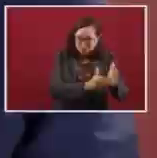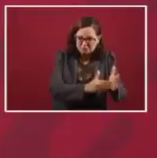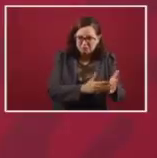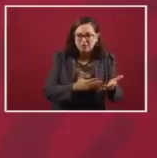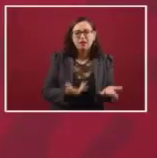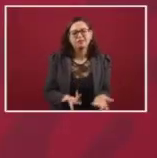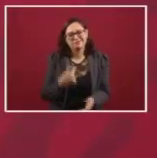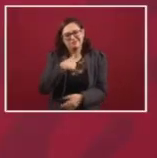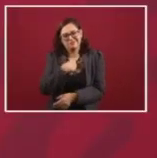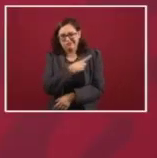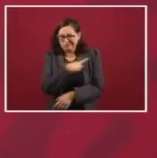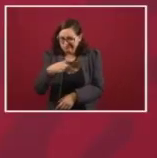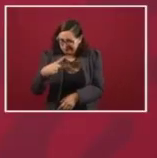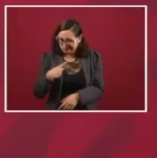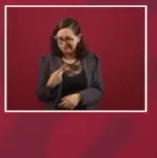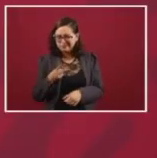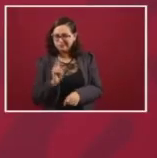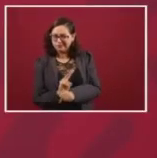estar ahí